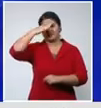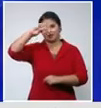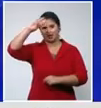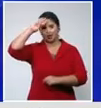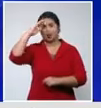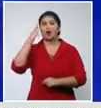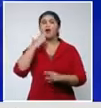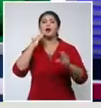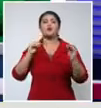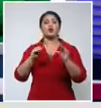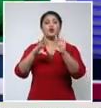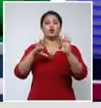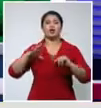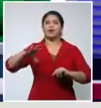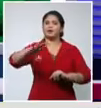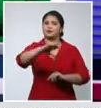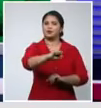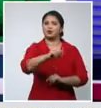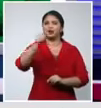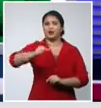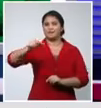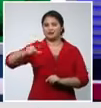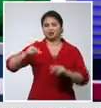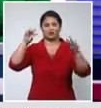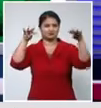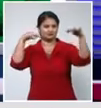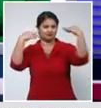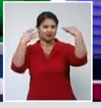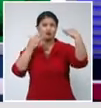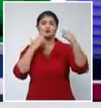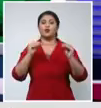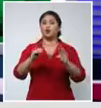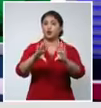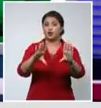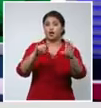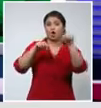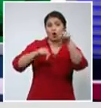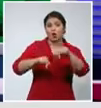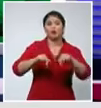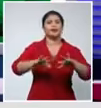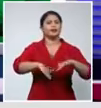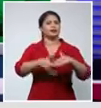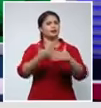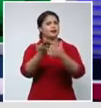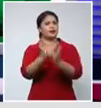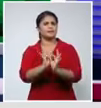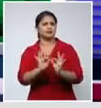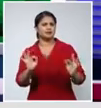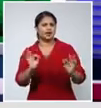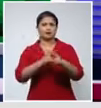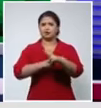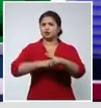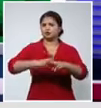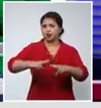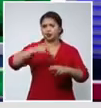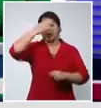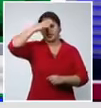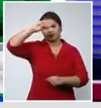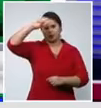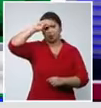las personas que escuchan la conferencia. Día memorable en la historia de Cuba, de lo más honroso la protesta de